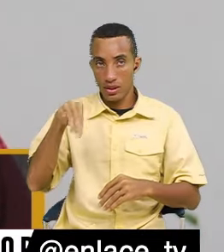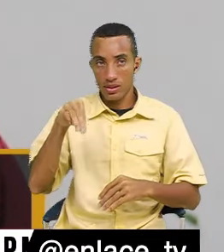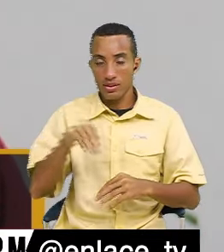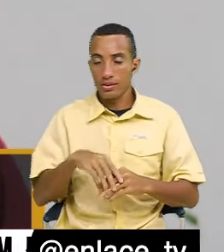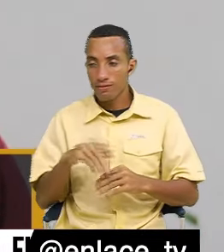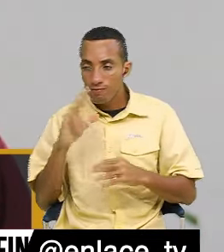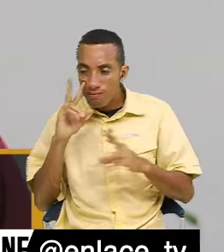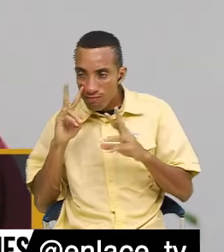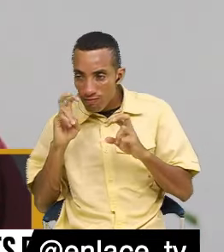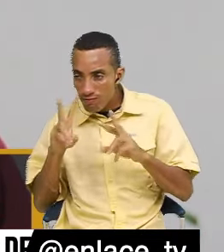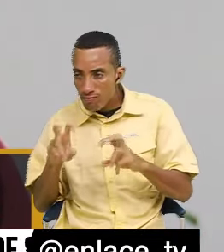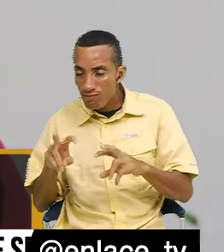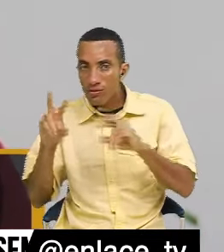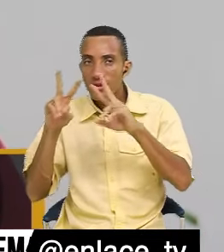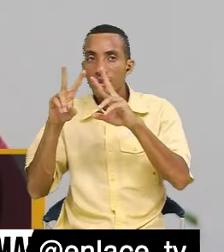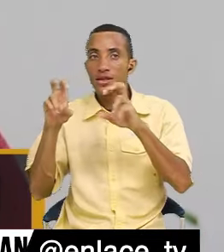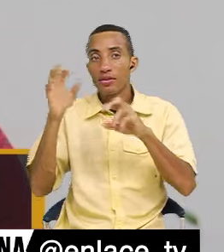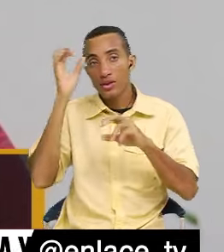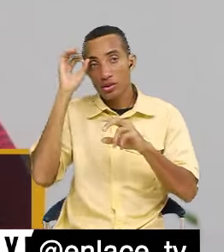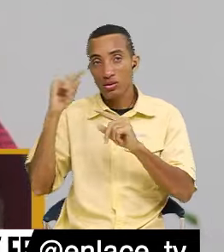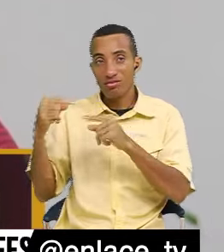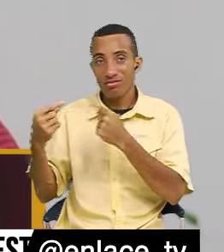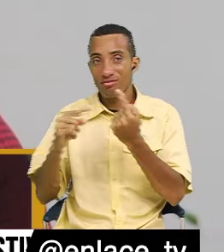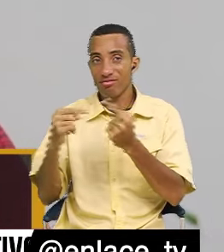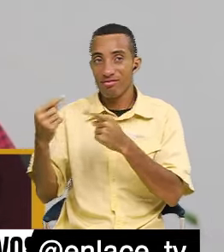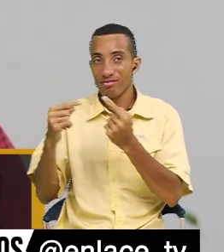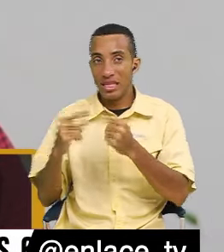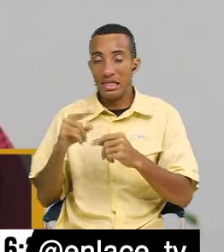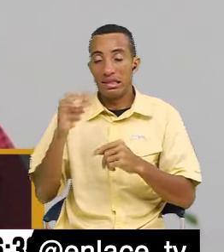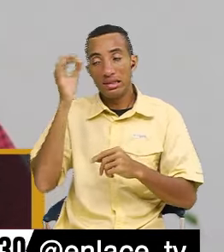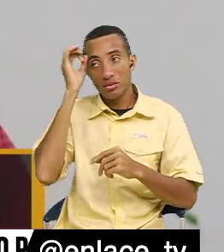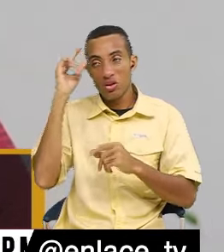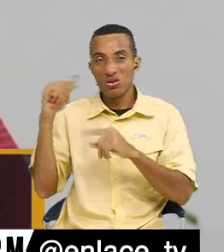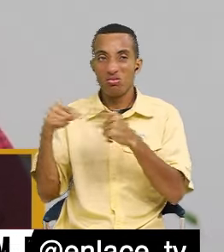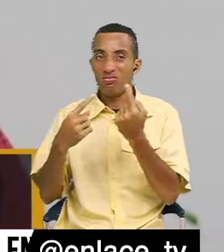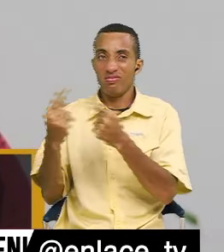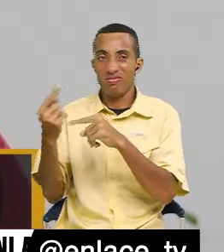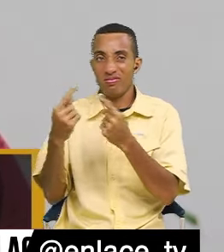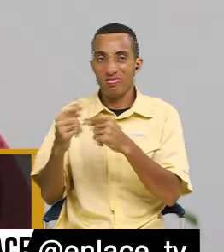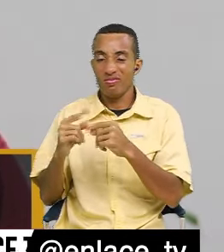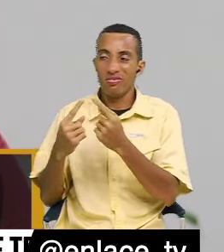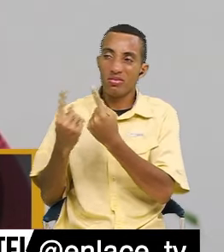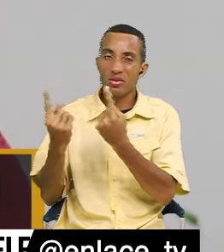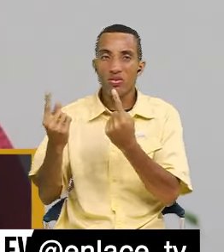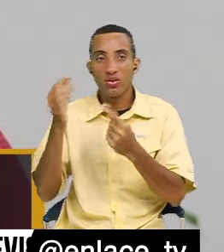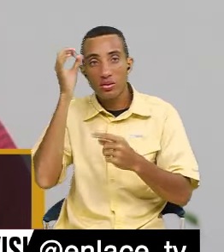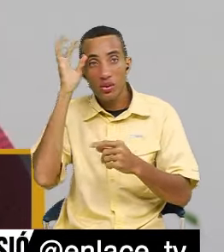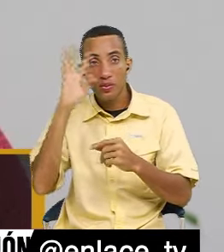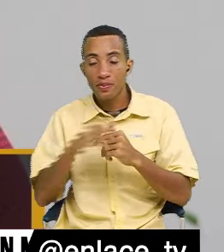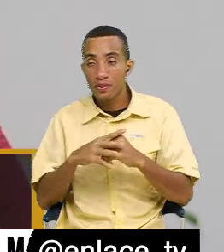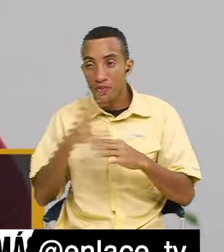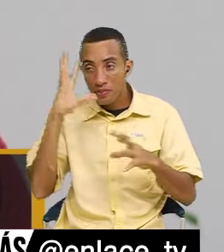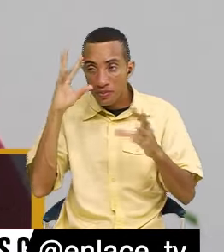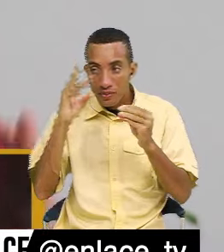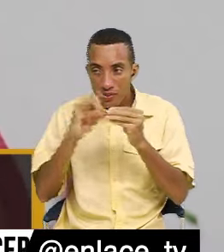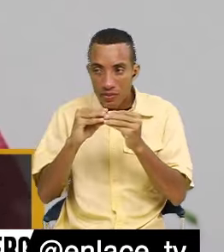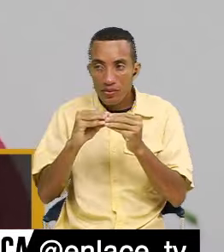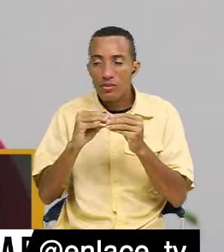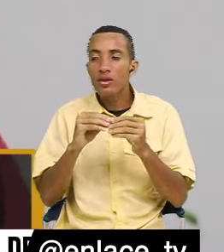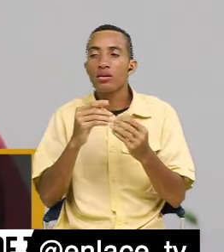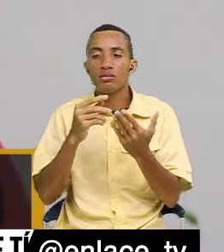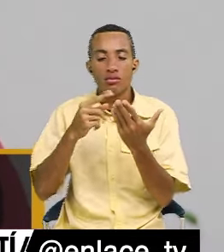tema debido a las diferencias que se vienen presentando en el gremio. Decidimos hacer un análisis sobre el convenio. Hoy estamos revisando